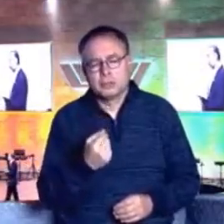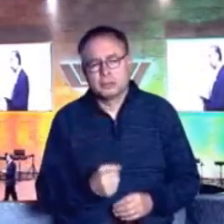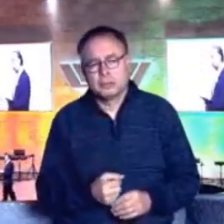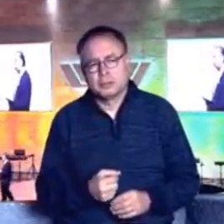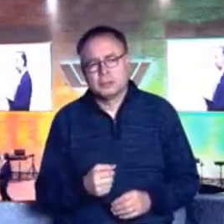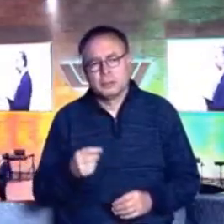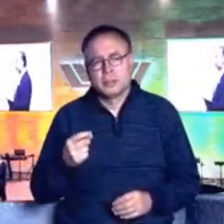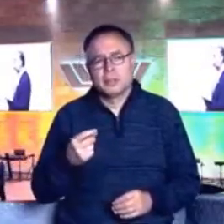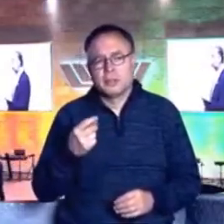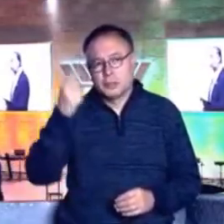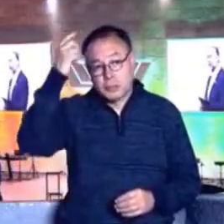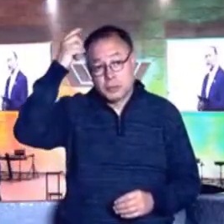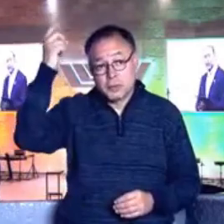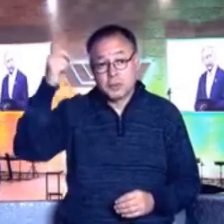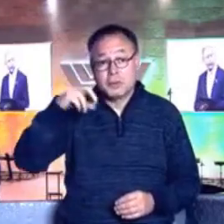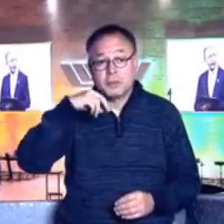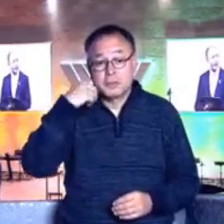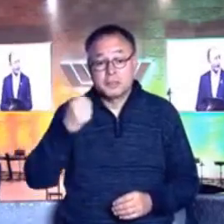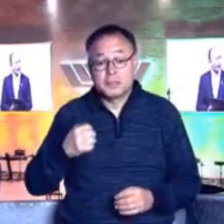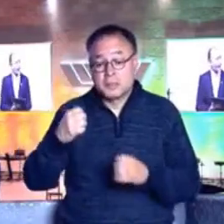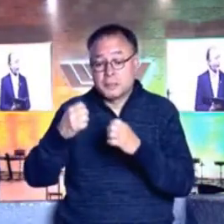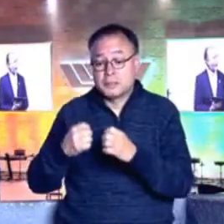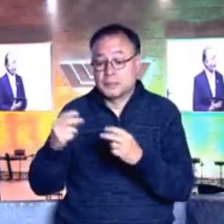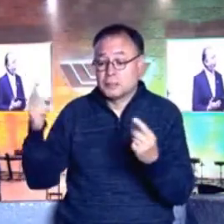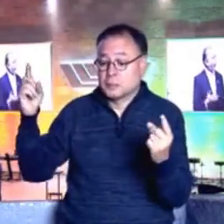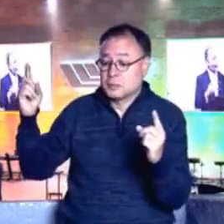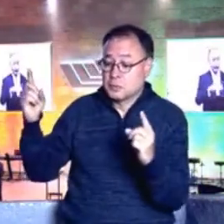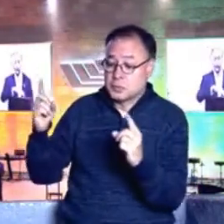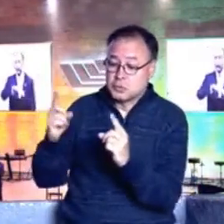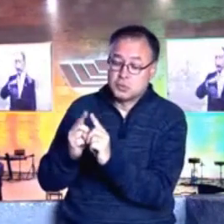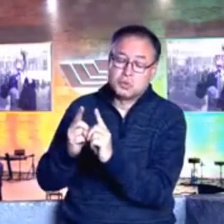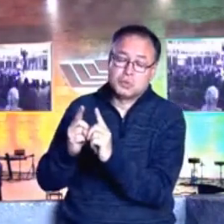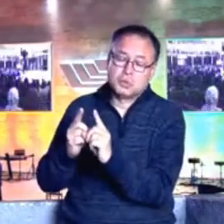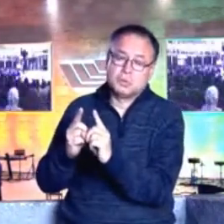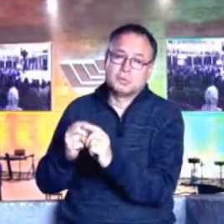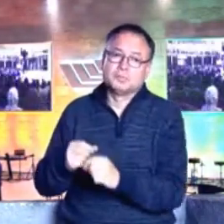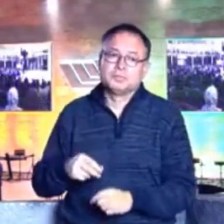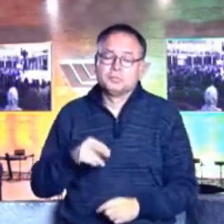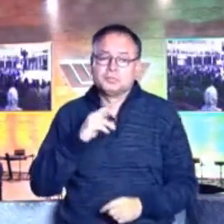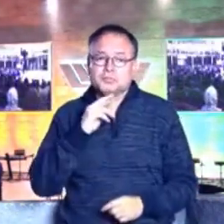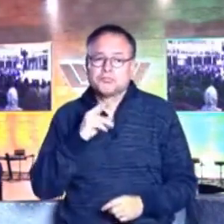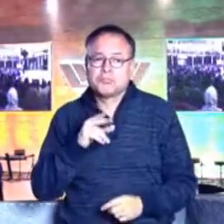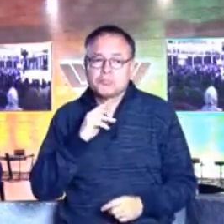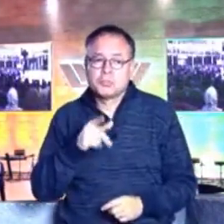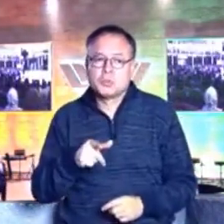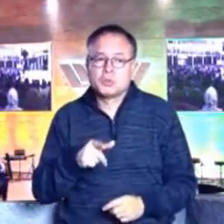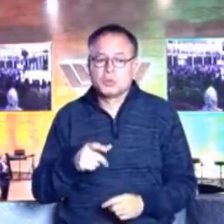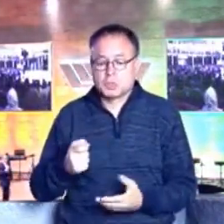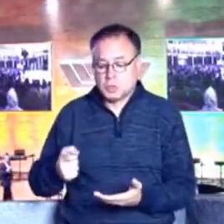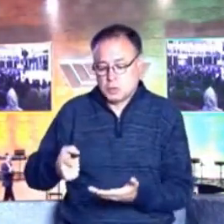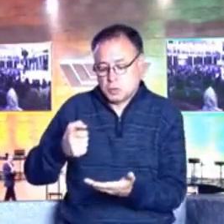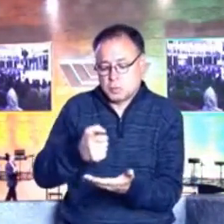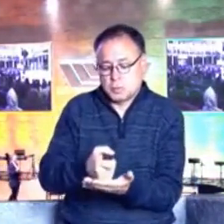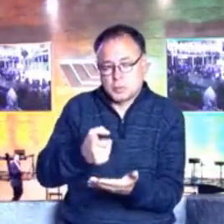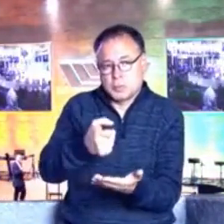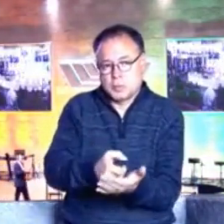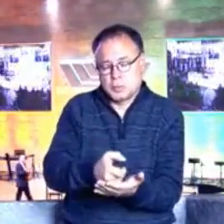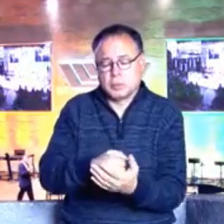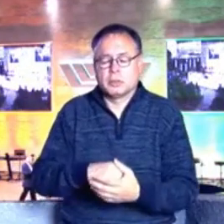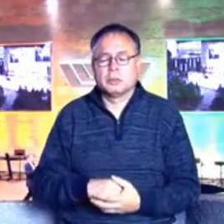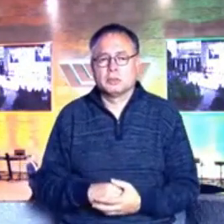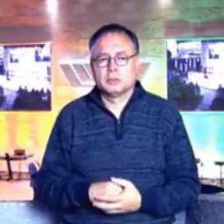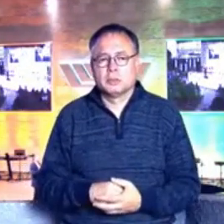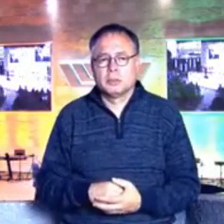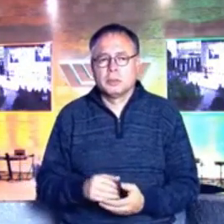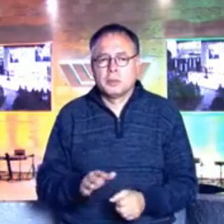socio va a ser mejor que Arturo Elías ayub o mejor que cualquiera de los tiburones de Estados Unidos o Cualquiera de esos porque Dios es el